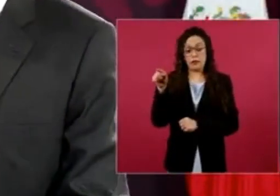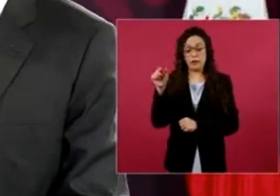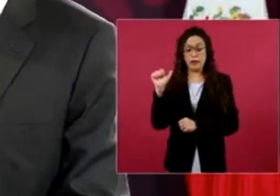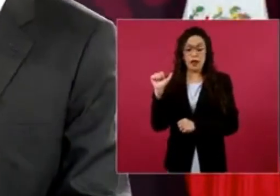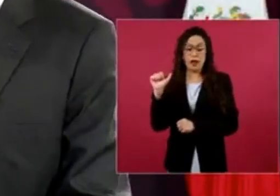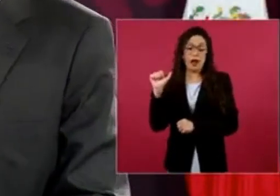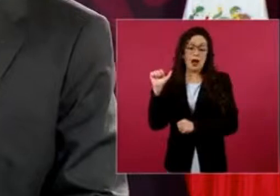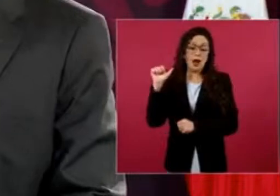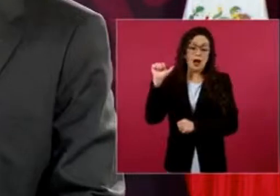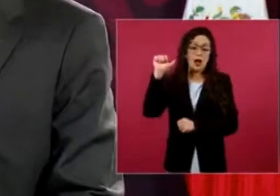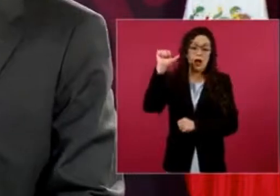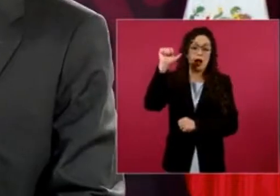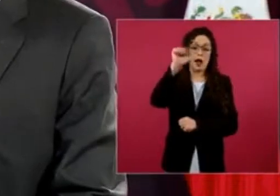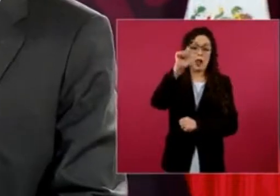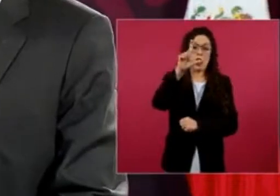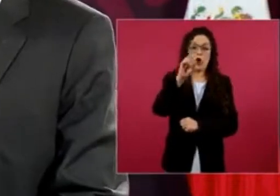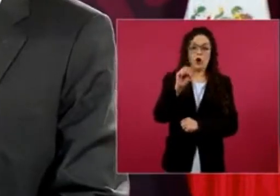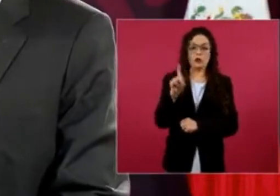hasta Los Pinos.